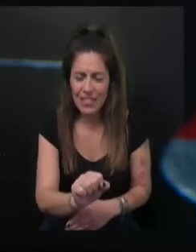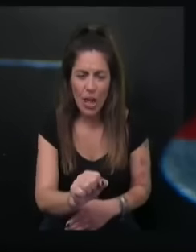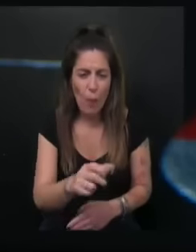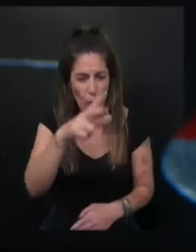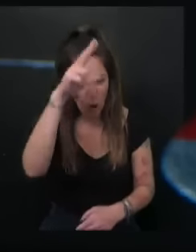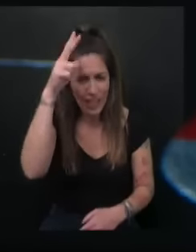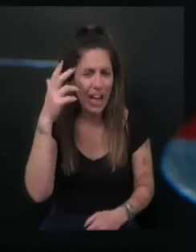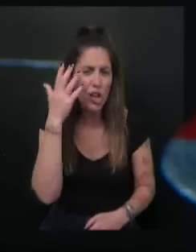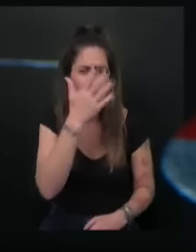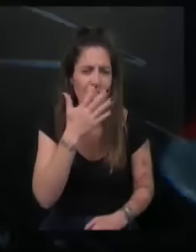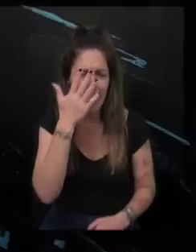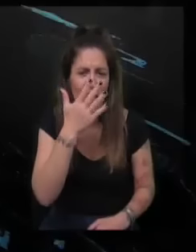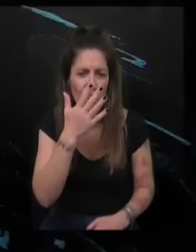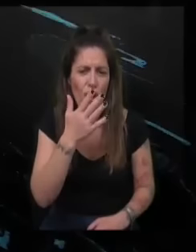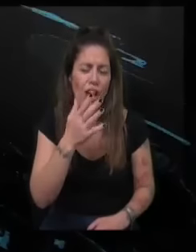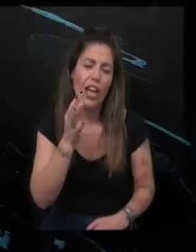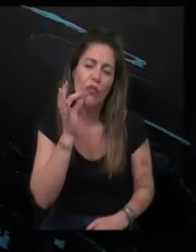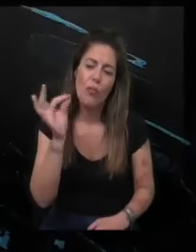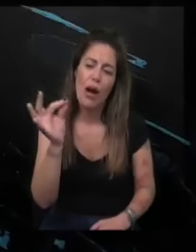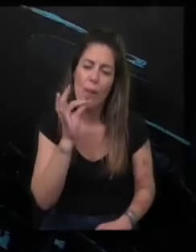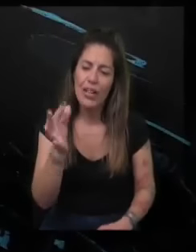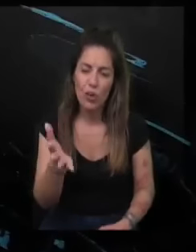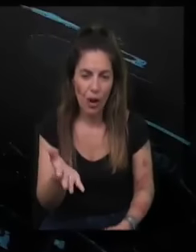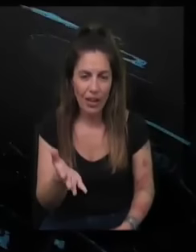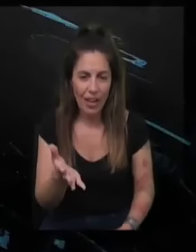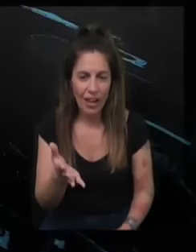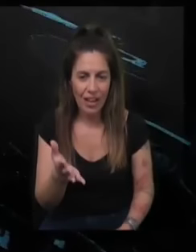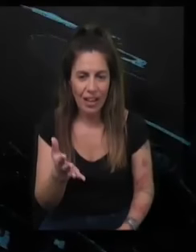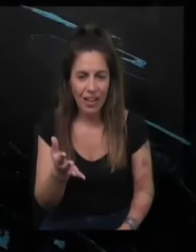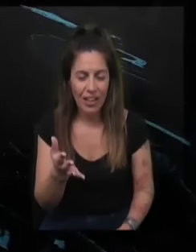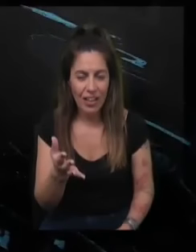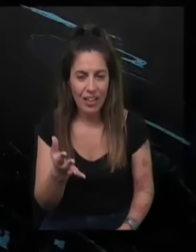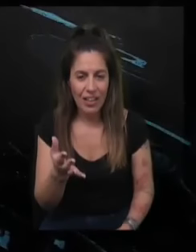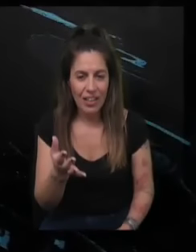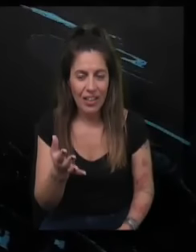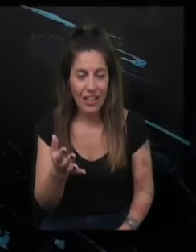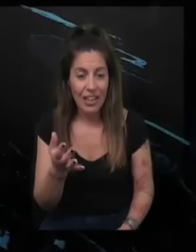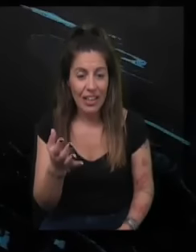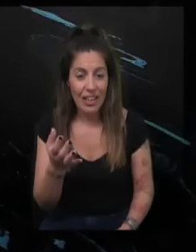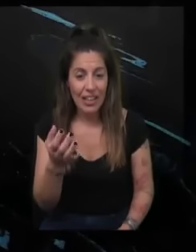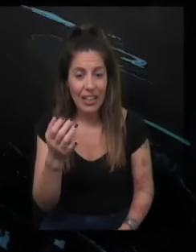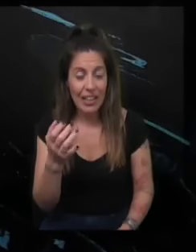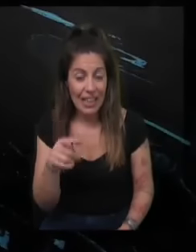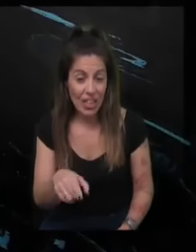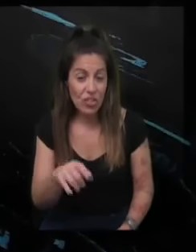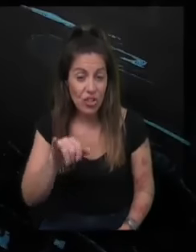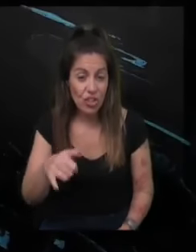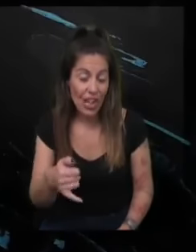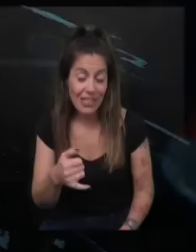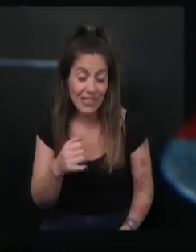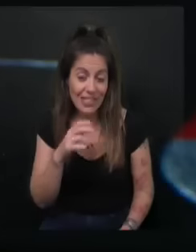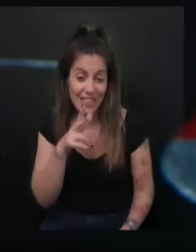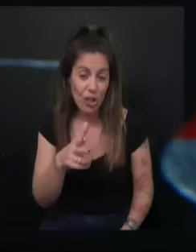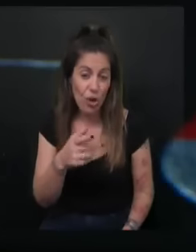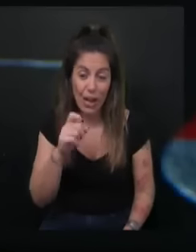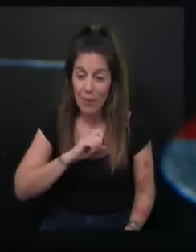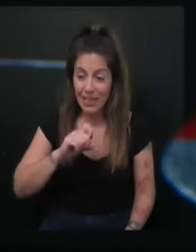eso está grabado en las en los disclosures que ya hay de que eso era mentira y él lo